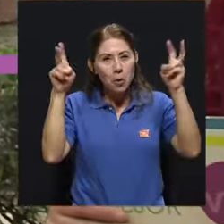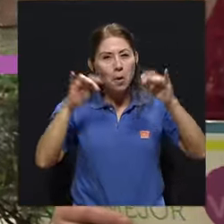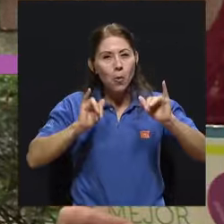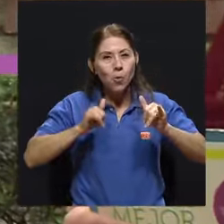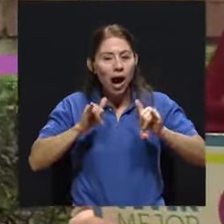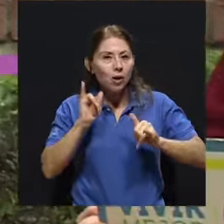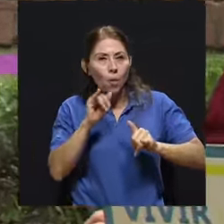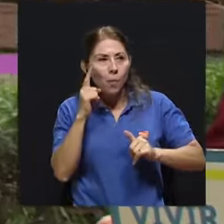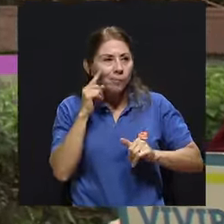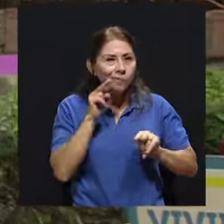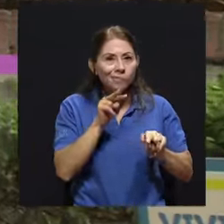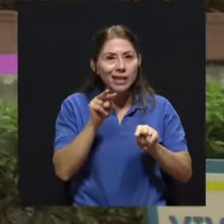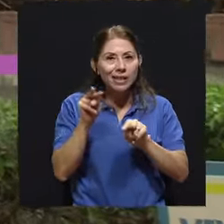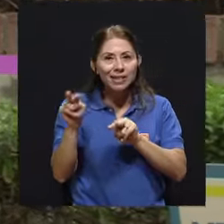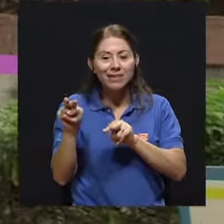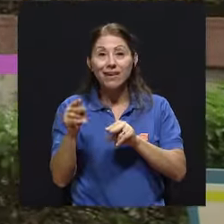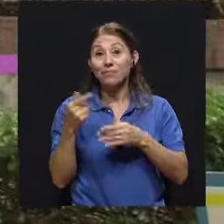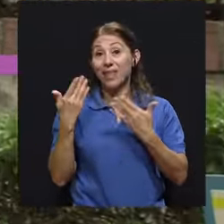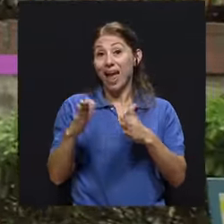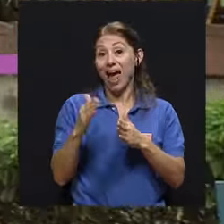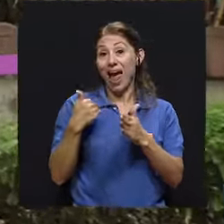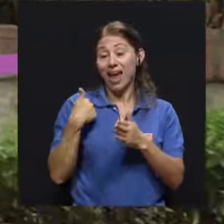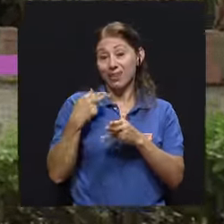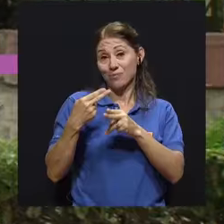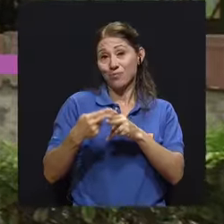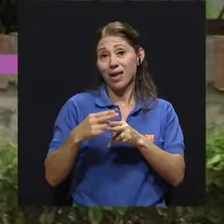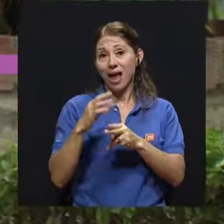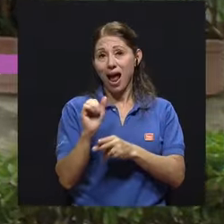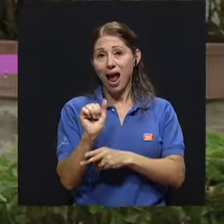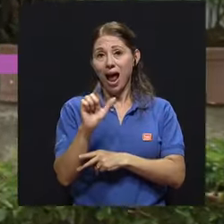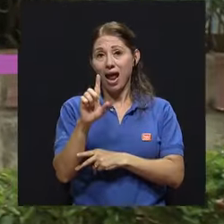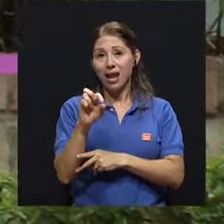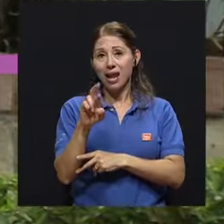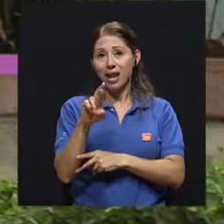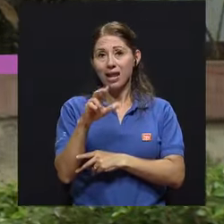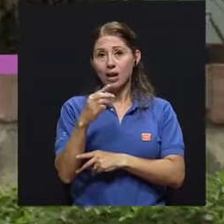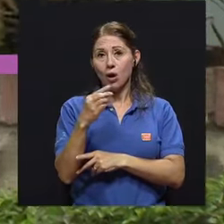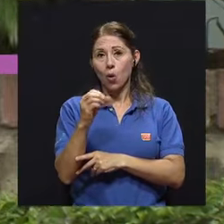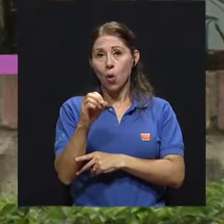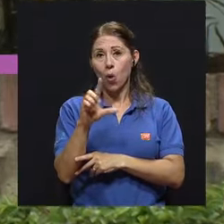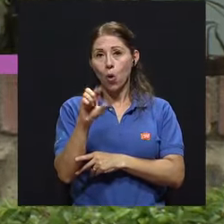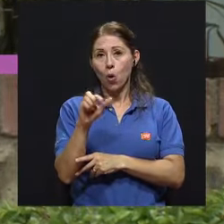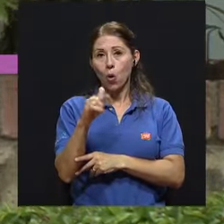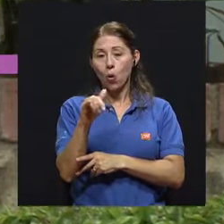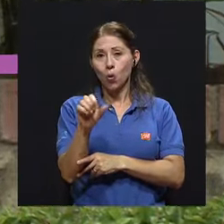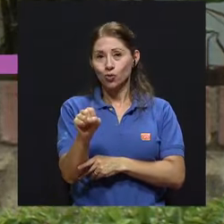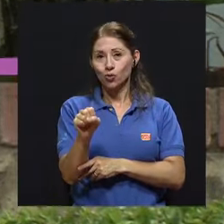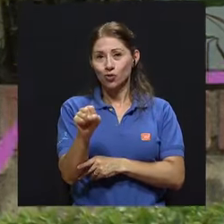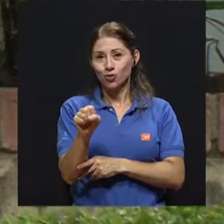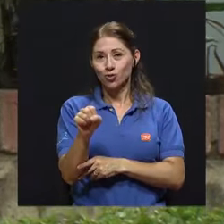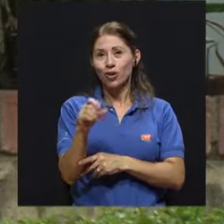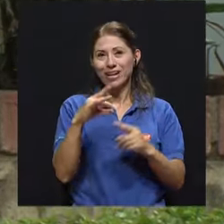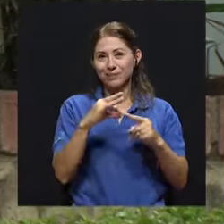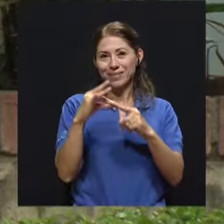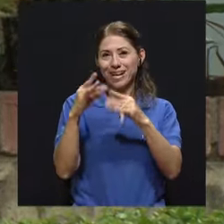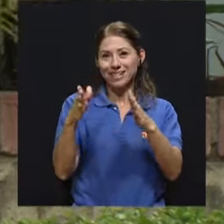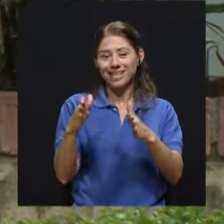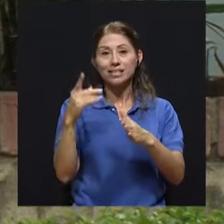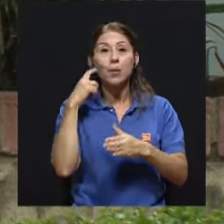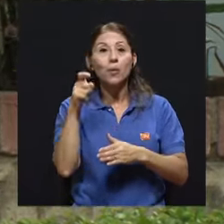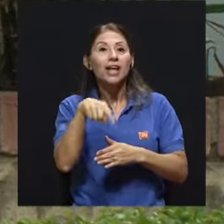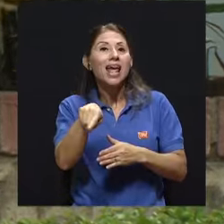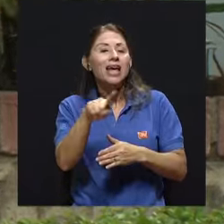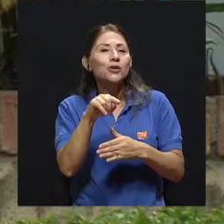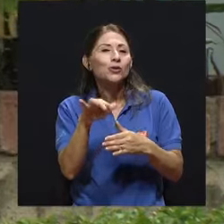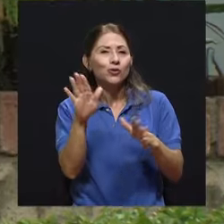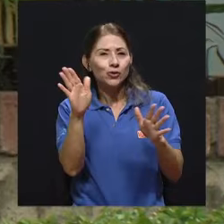Los alergólogos nos ayudan mucho en este campo, porque ellos ponen eso que la gente conoce como vacunitas, que le ponen a uno ahí, que